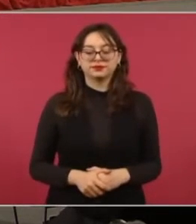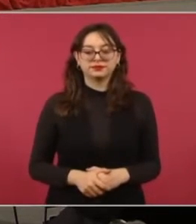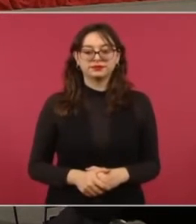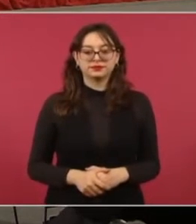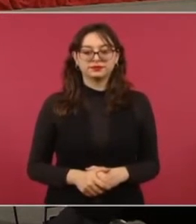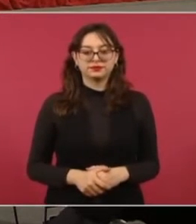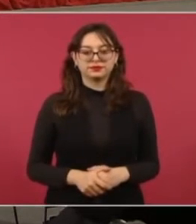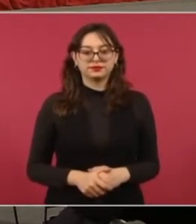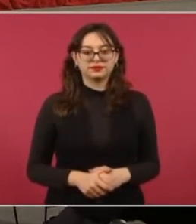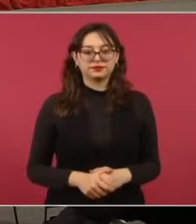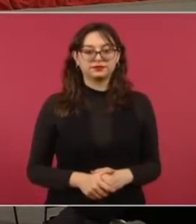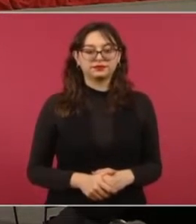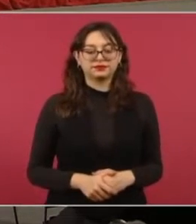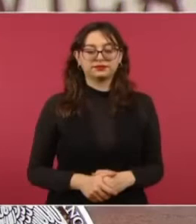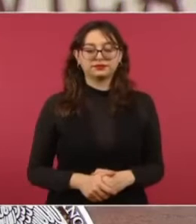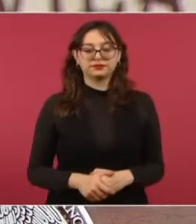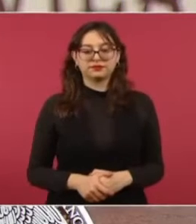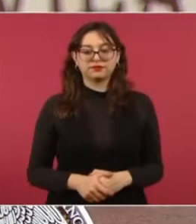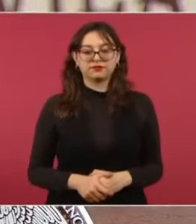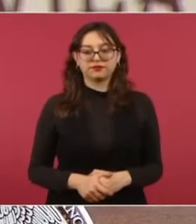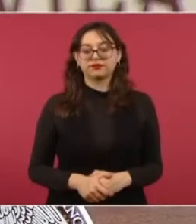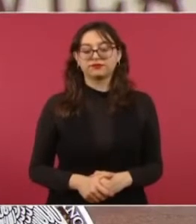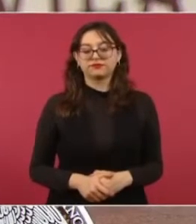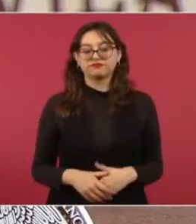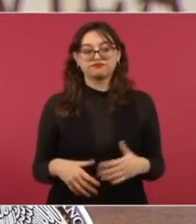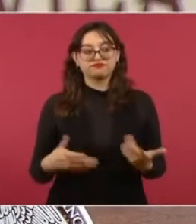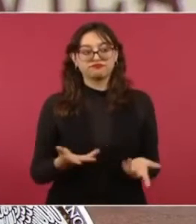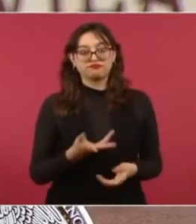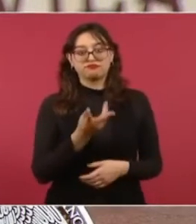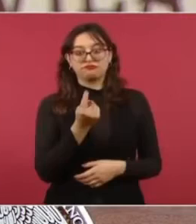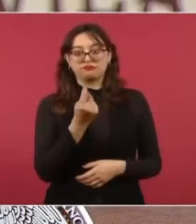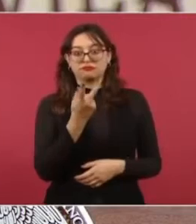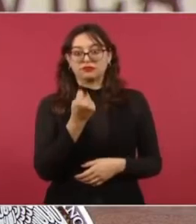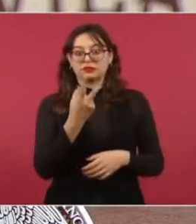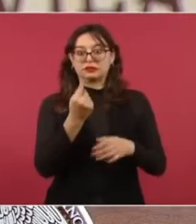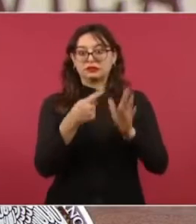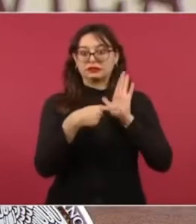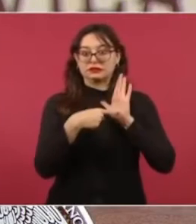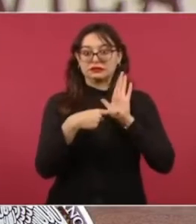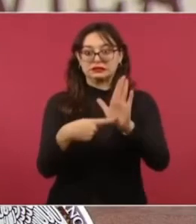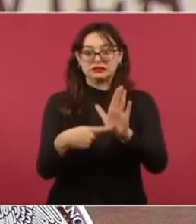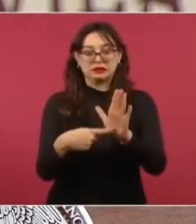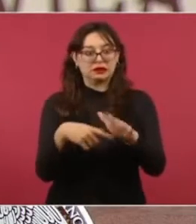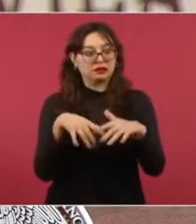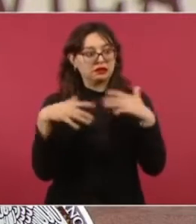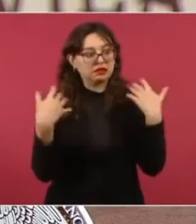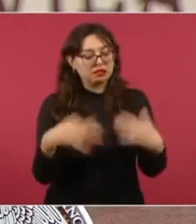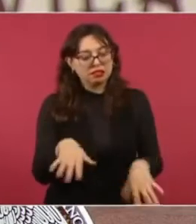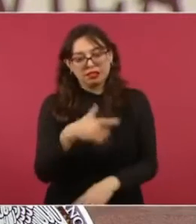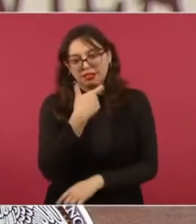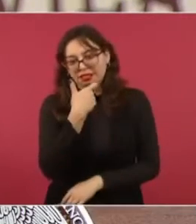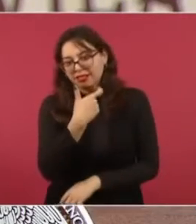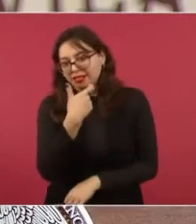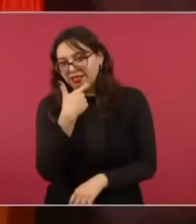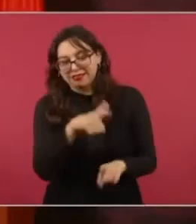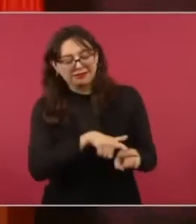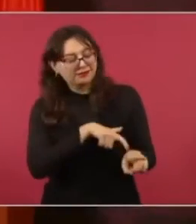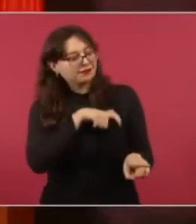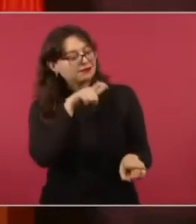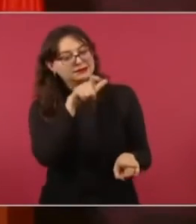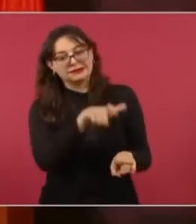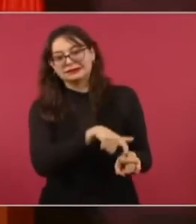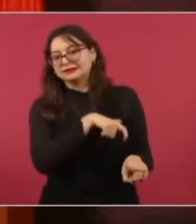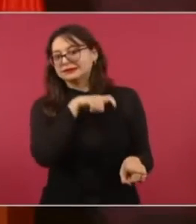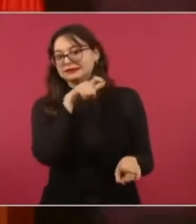De cómo uno se balconea en televisión abierta o por la boca muere el pez.